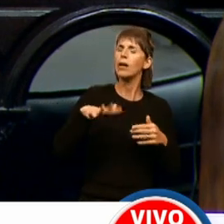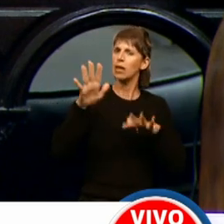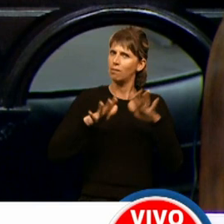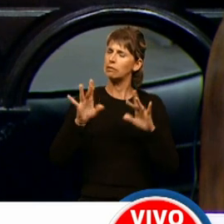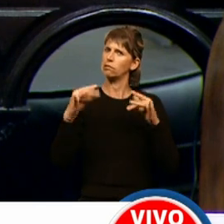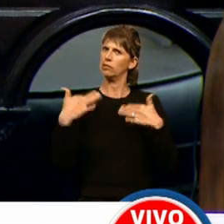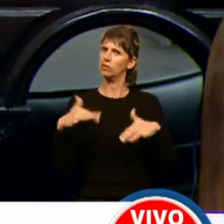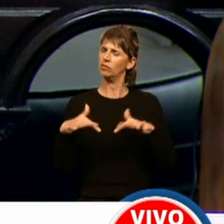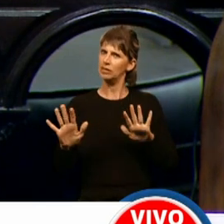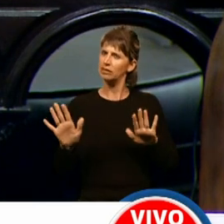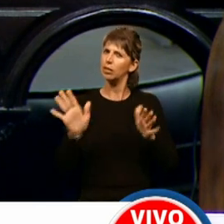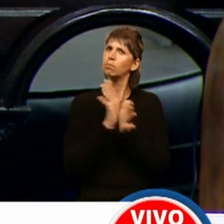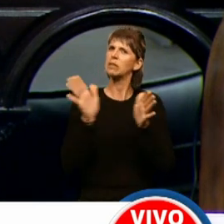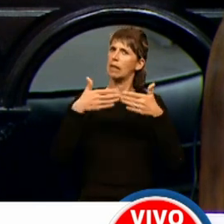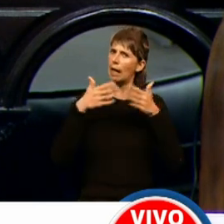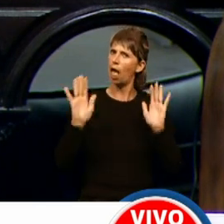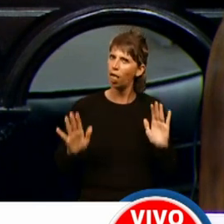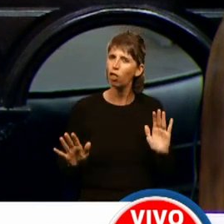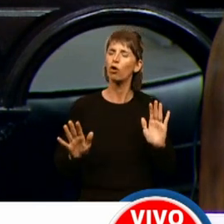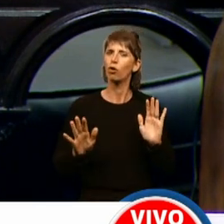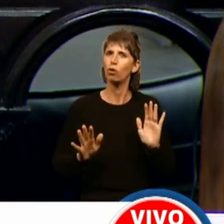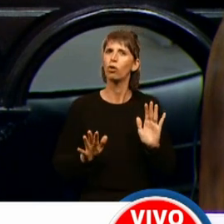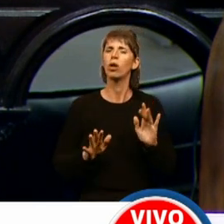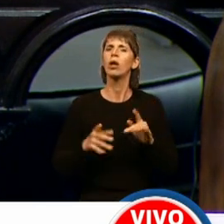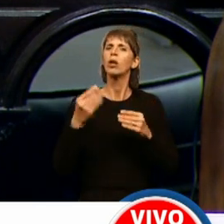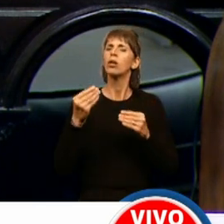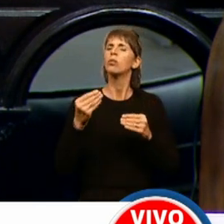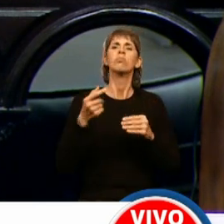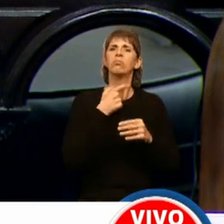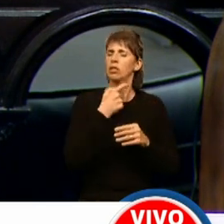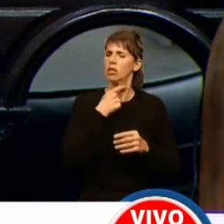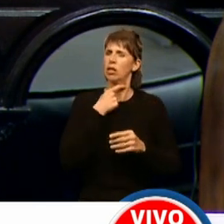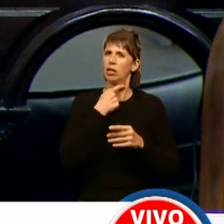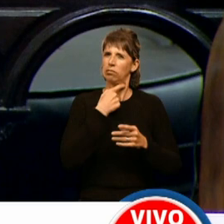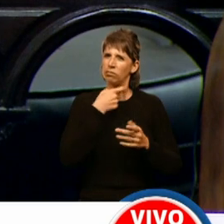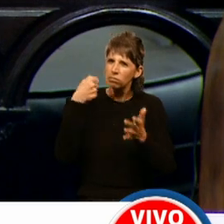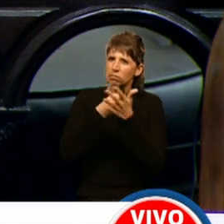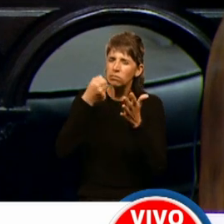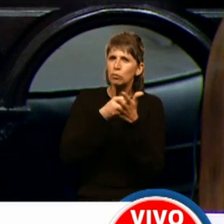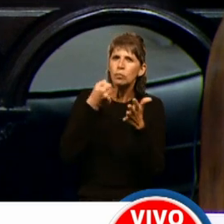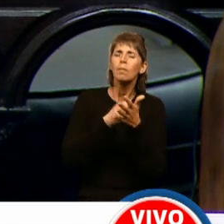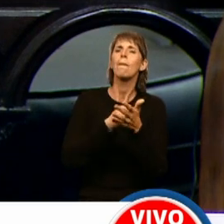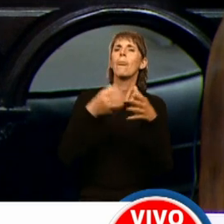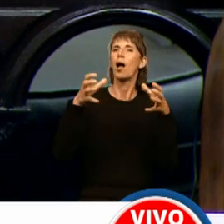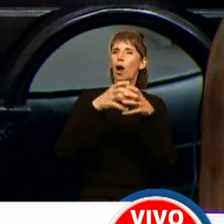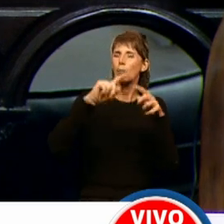que se animan a levantar la bandera a pedirle a sus referentes políticos que las escuchen que escuchen al colectivo a sus